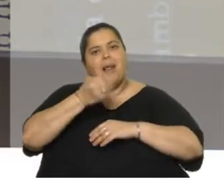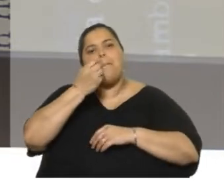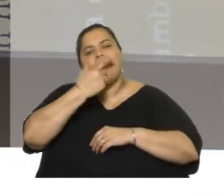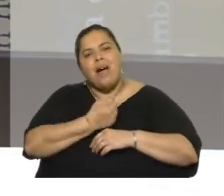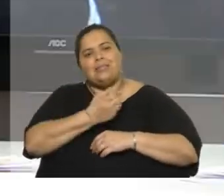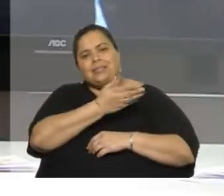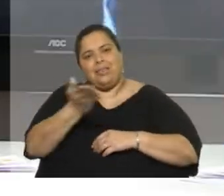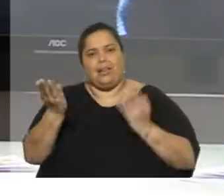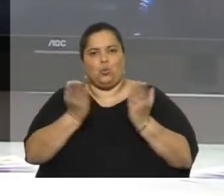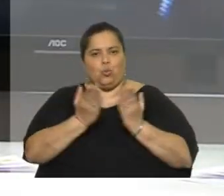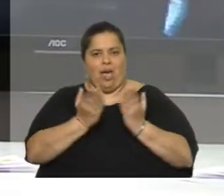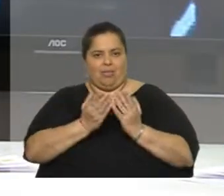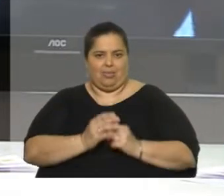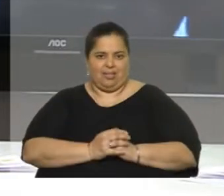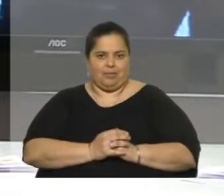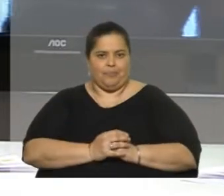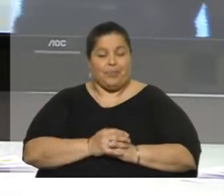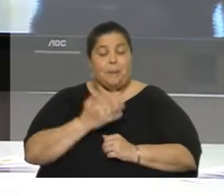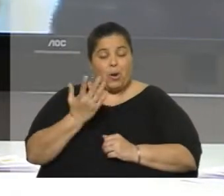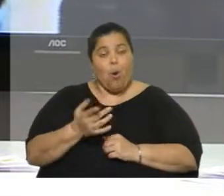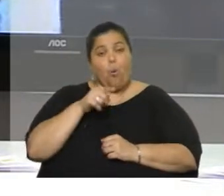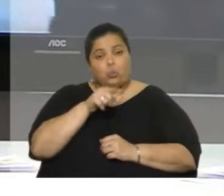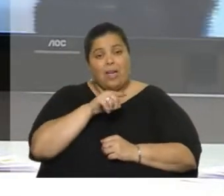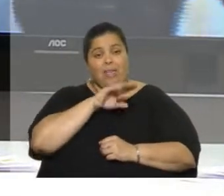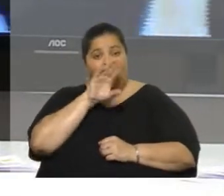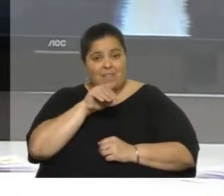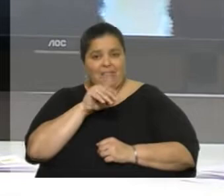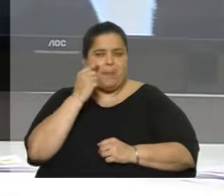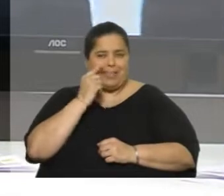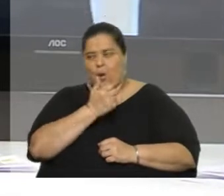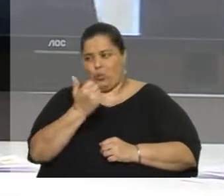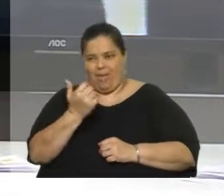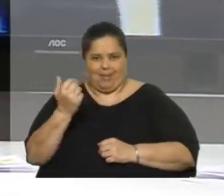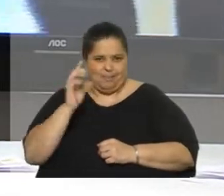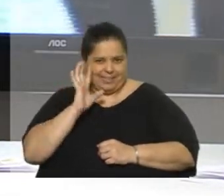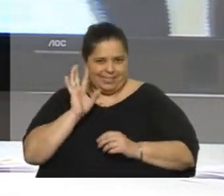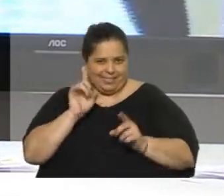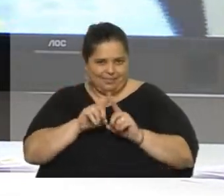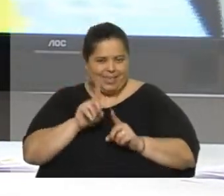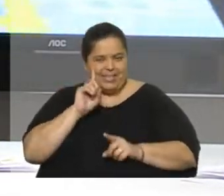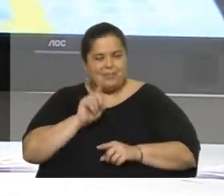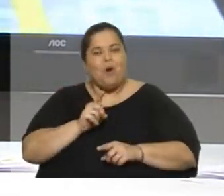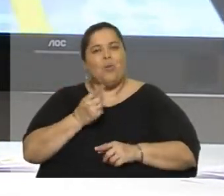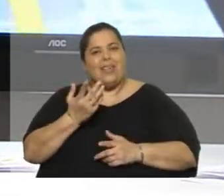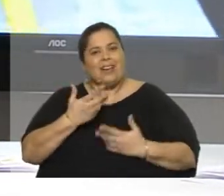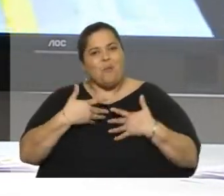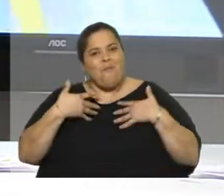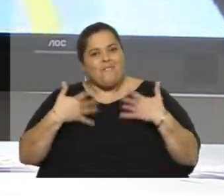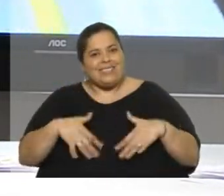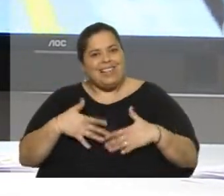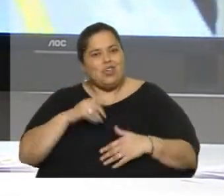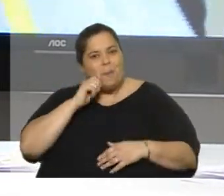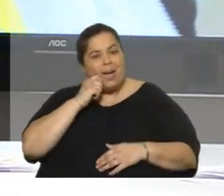Ahora, doctor, usted hablaba y yo creo que a ustedes le pasaba lo mismo, ¿no? Uno siente una fascinación por este tipo de temas,